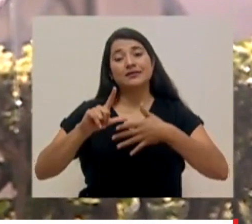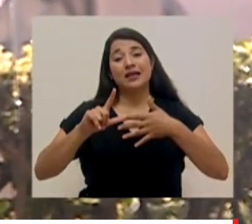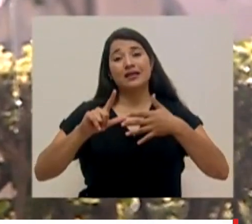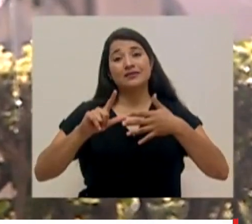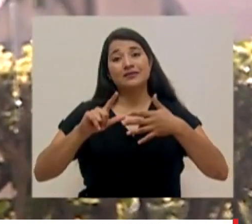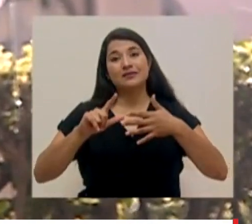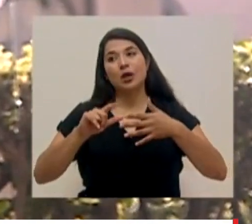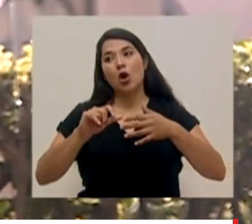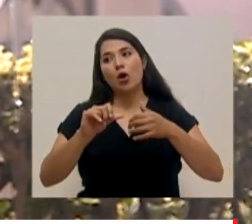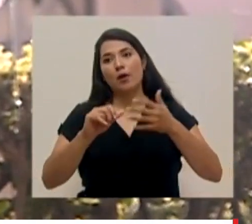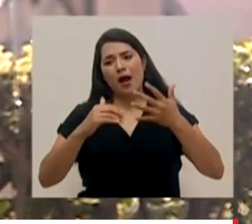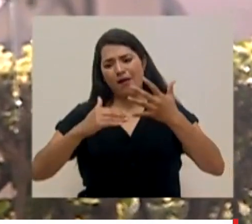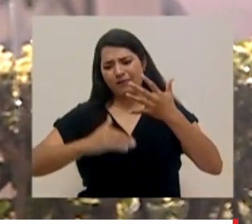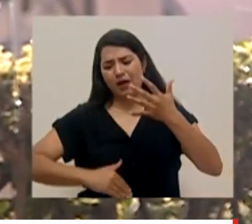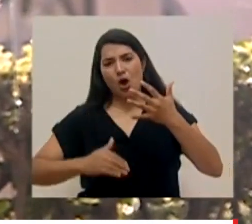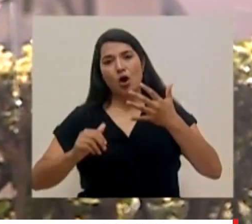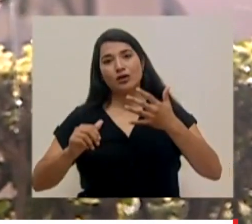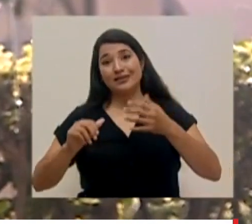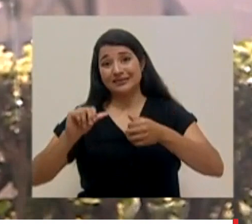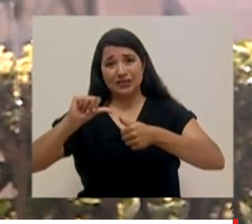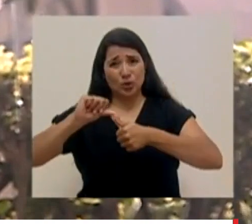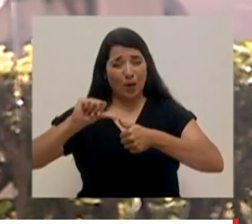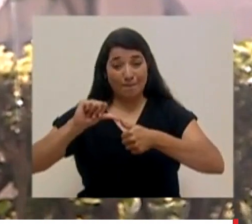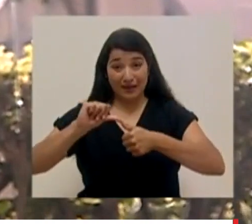las naciones en Centroamérica.